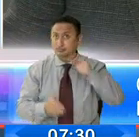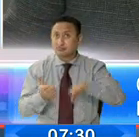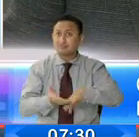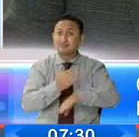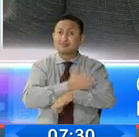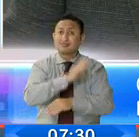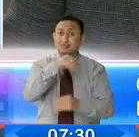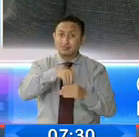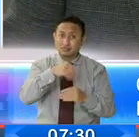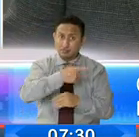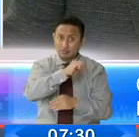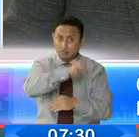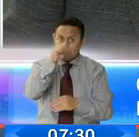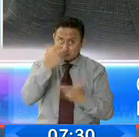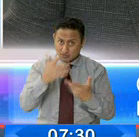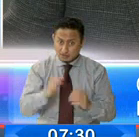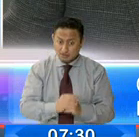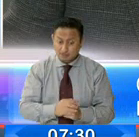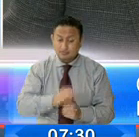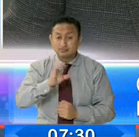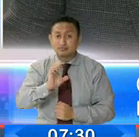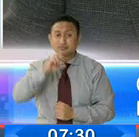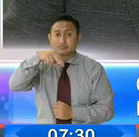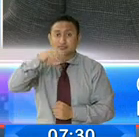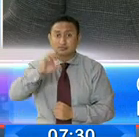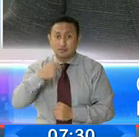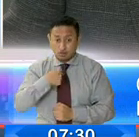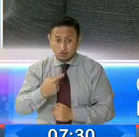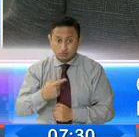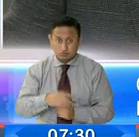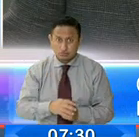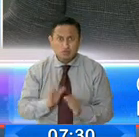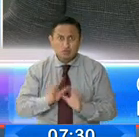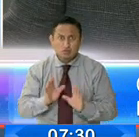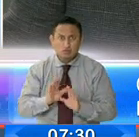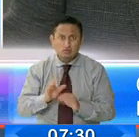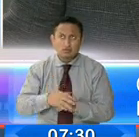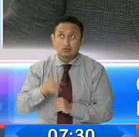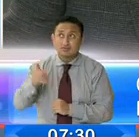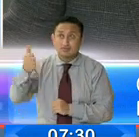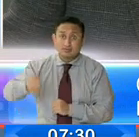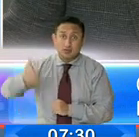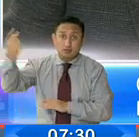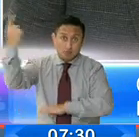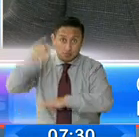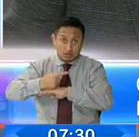democracia interna. El Consejo Electoral no está haciendo eso. El Consejo Electoral lo que acogió es